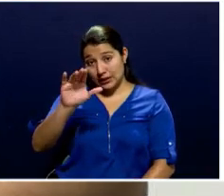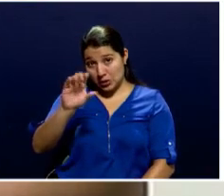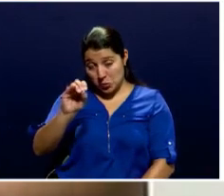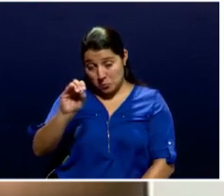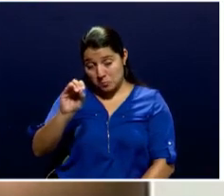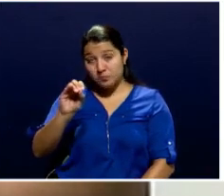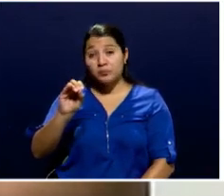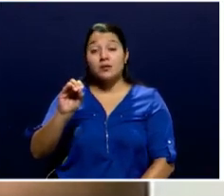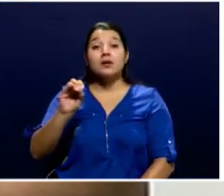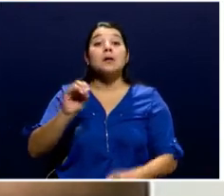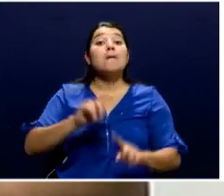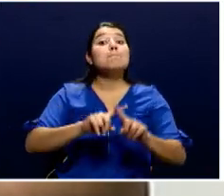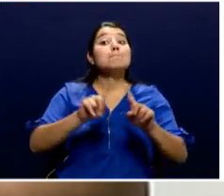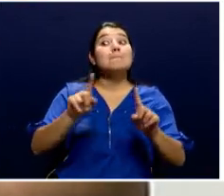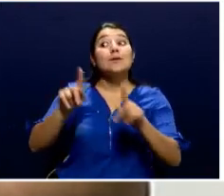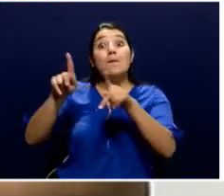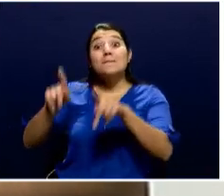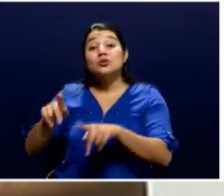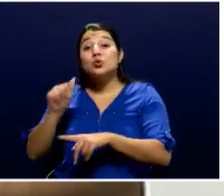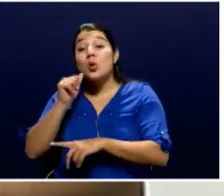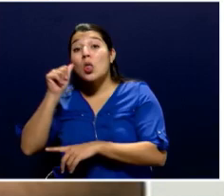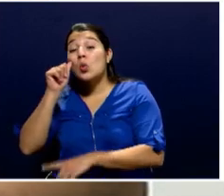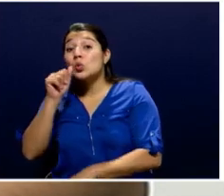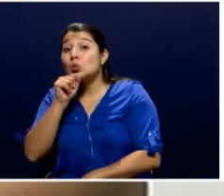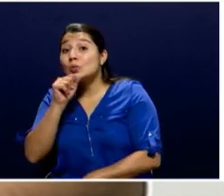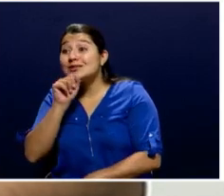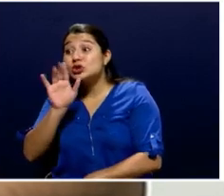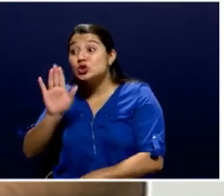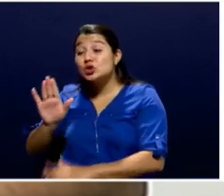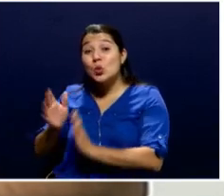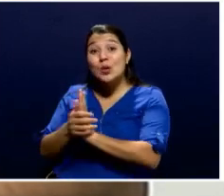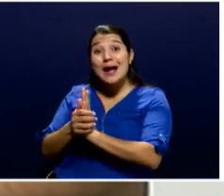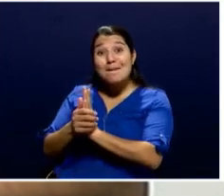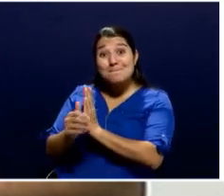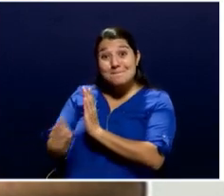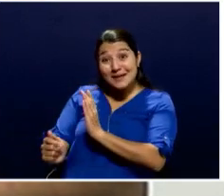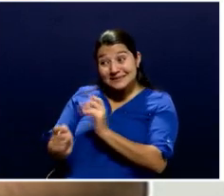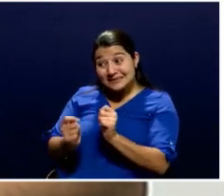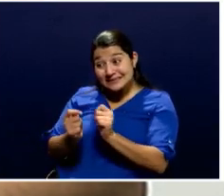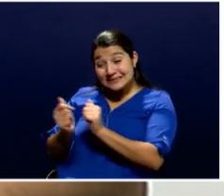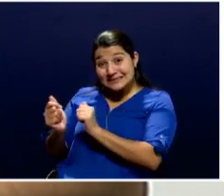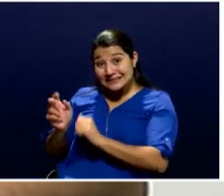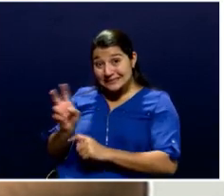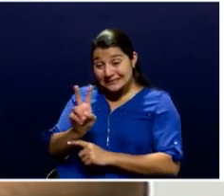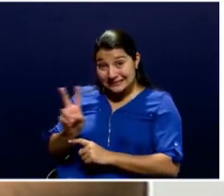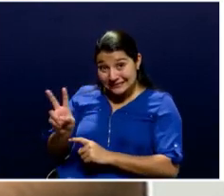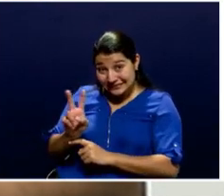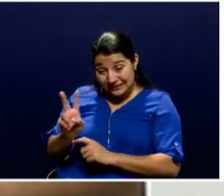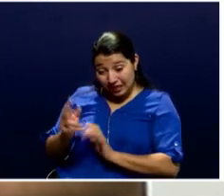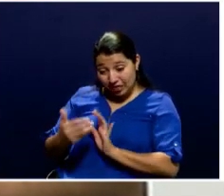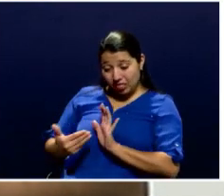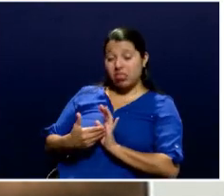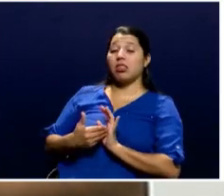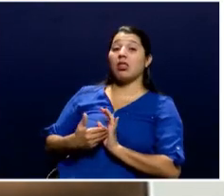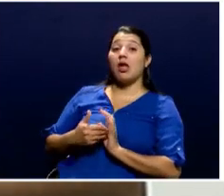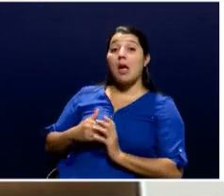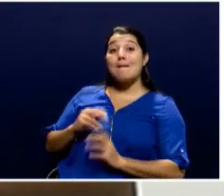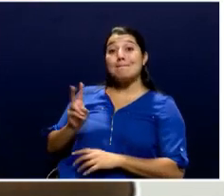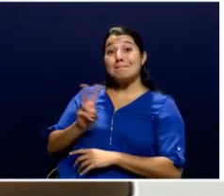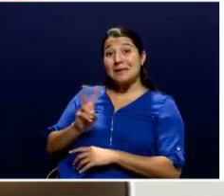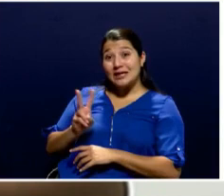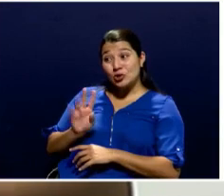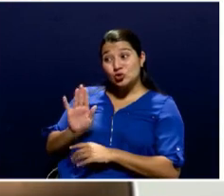el adulto mayor, la capacidad de recuperarse de ese primer insulto que le causó el virus con el resto